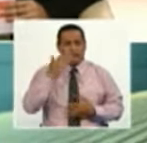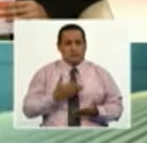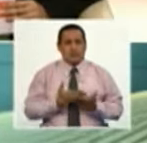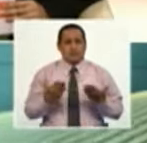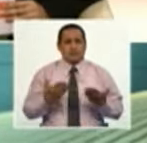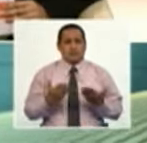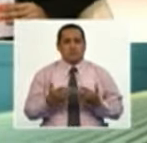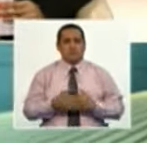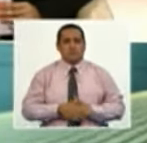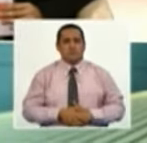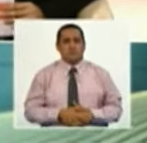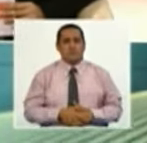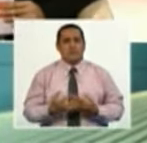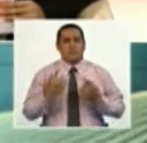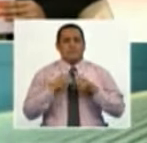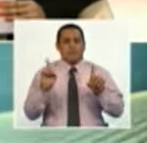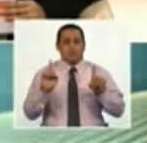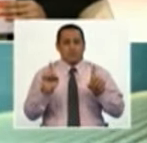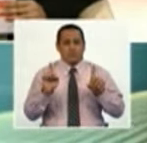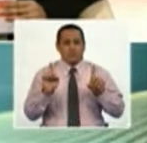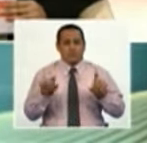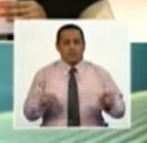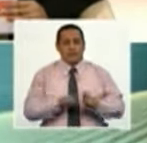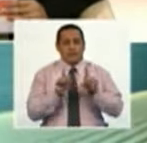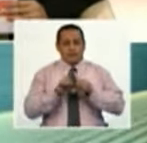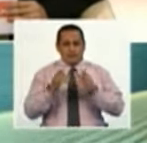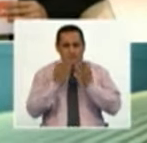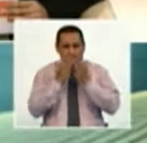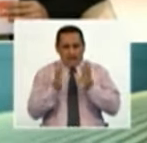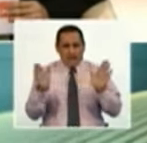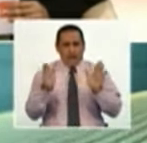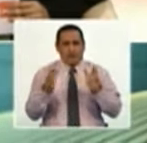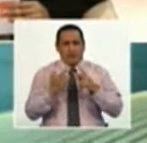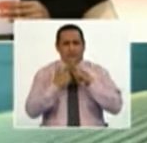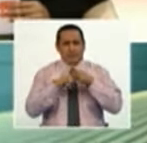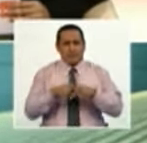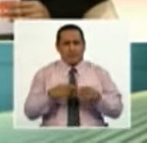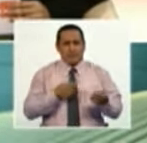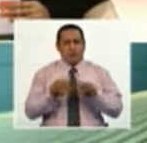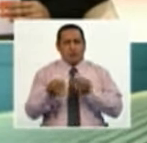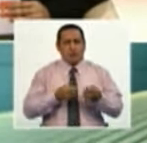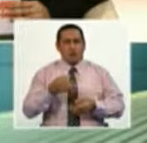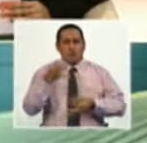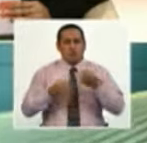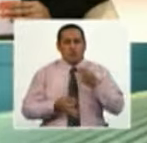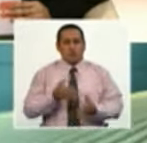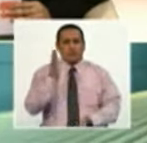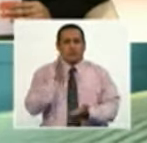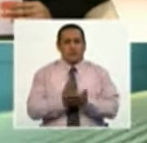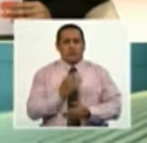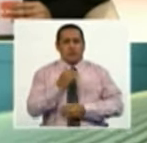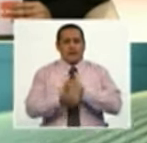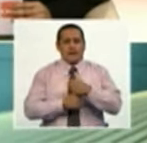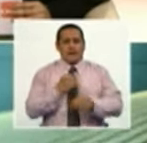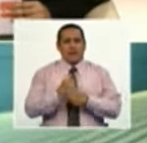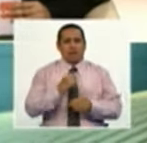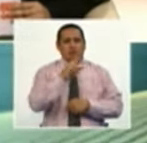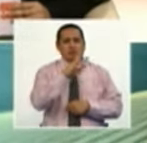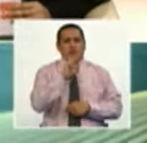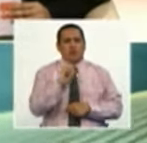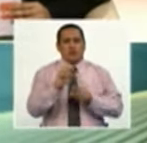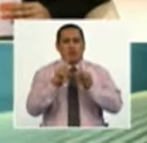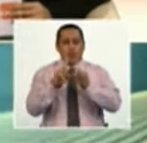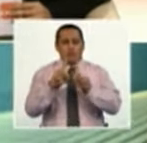este hecho. Sin embargo, se abre el procedimiento administrativo sancionador el año